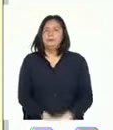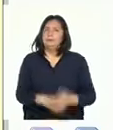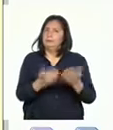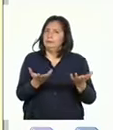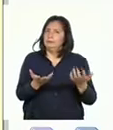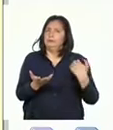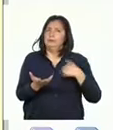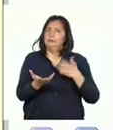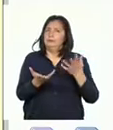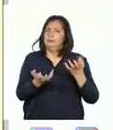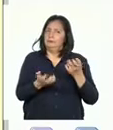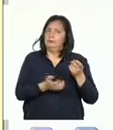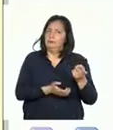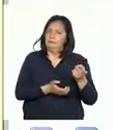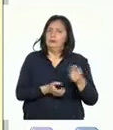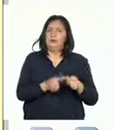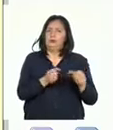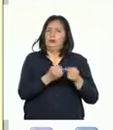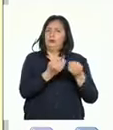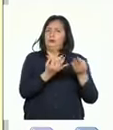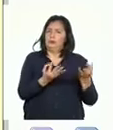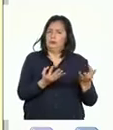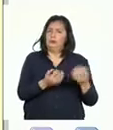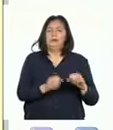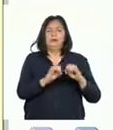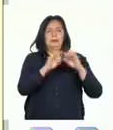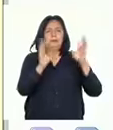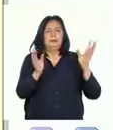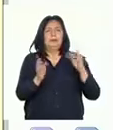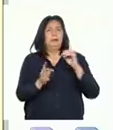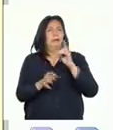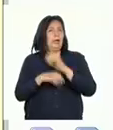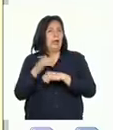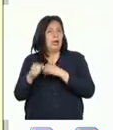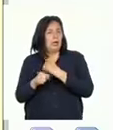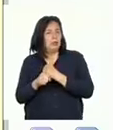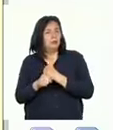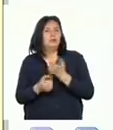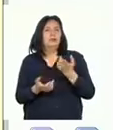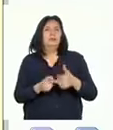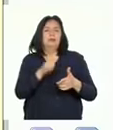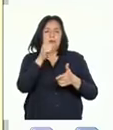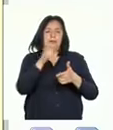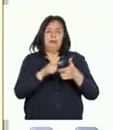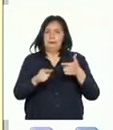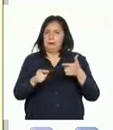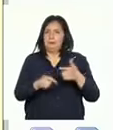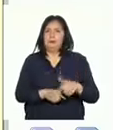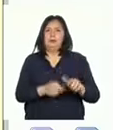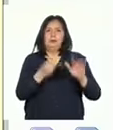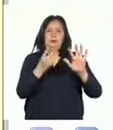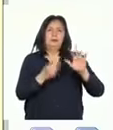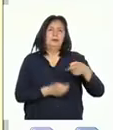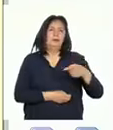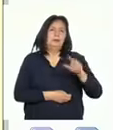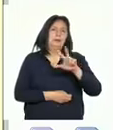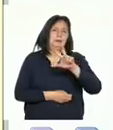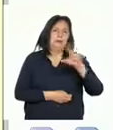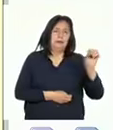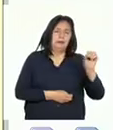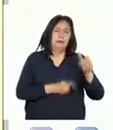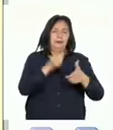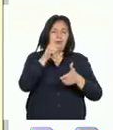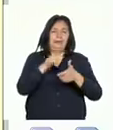Si queremos pasar esa cantidad de días a años, pues dividimos